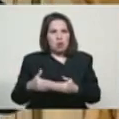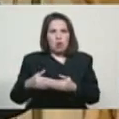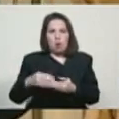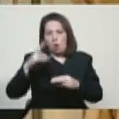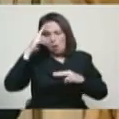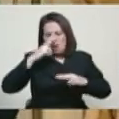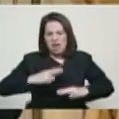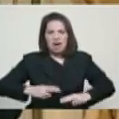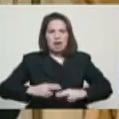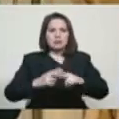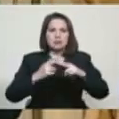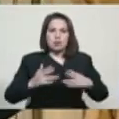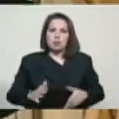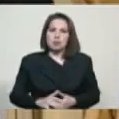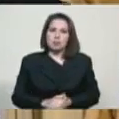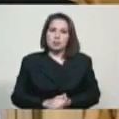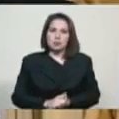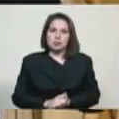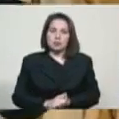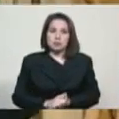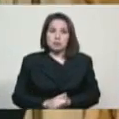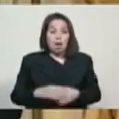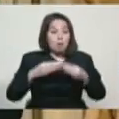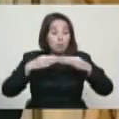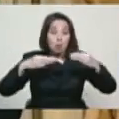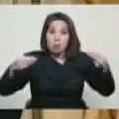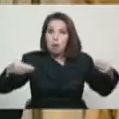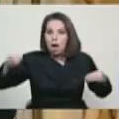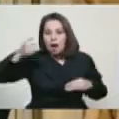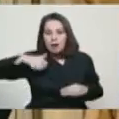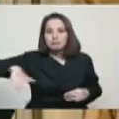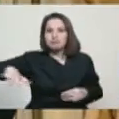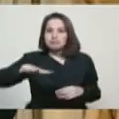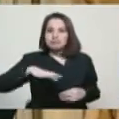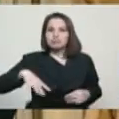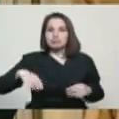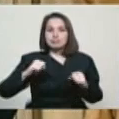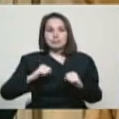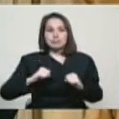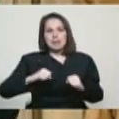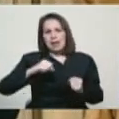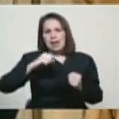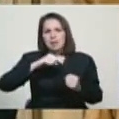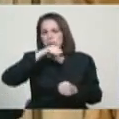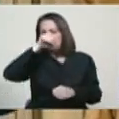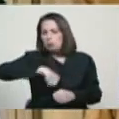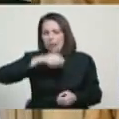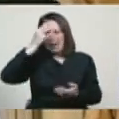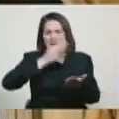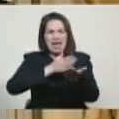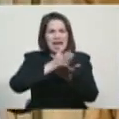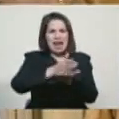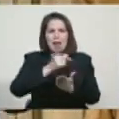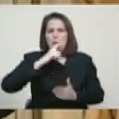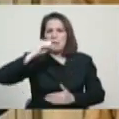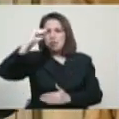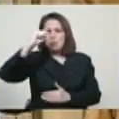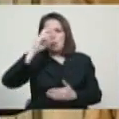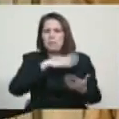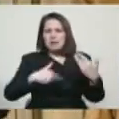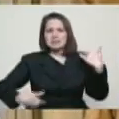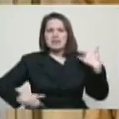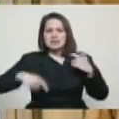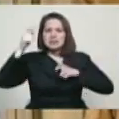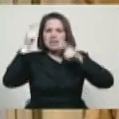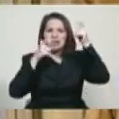honesto y popular y leal a Nicolás Maduro, el presidente chavista, leal.